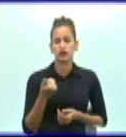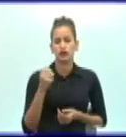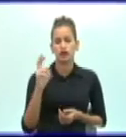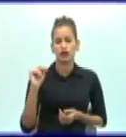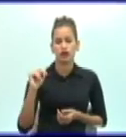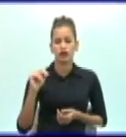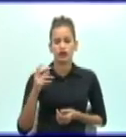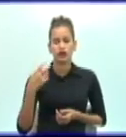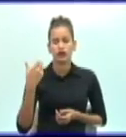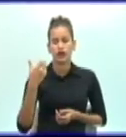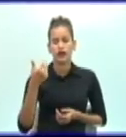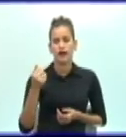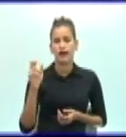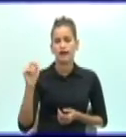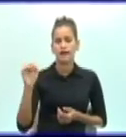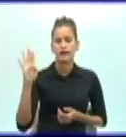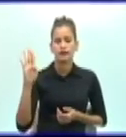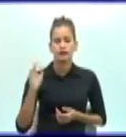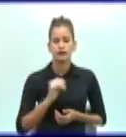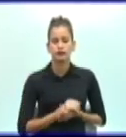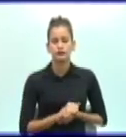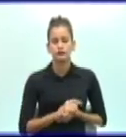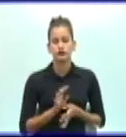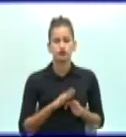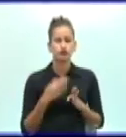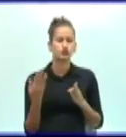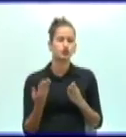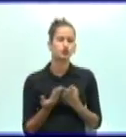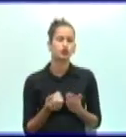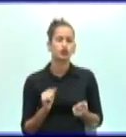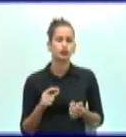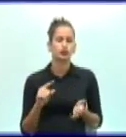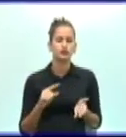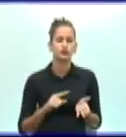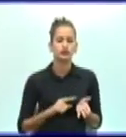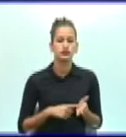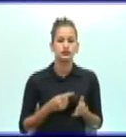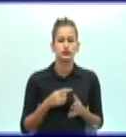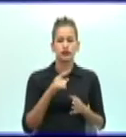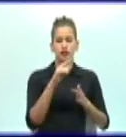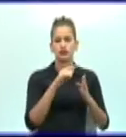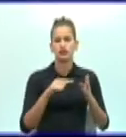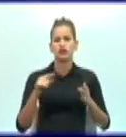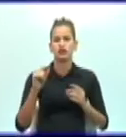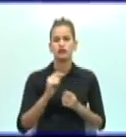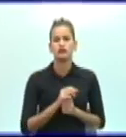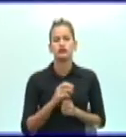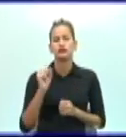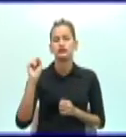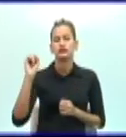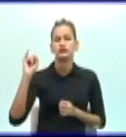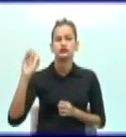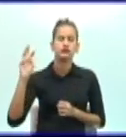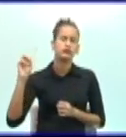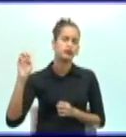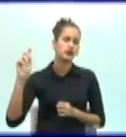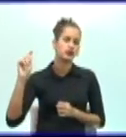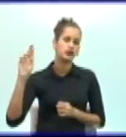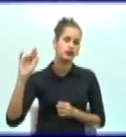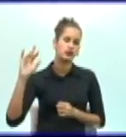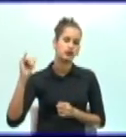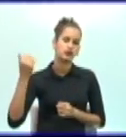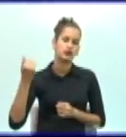ANB. Todos los puntos que se ubiquen en el eje de simetría se van a encontrar a igual